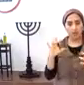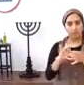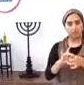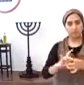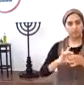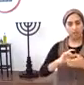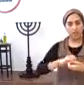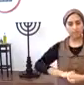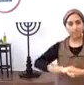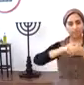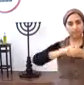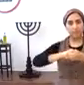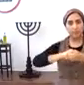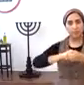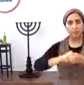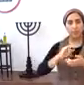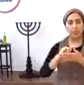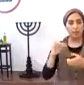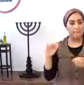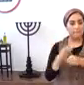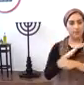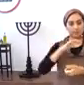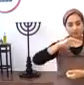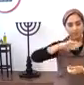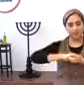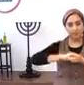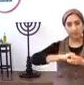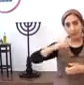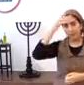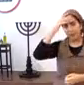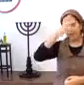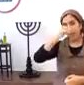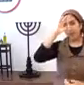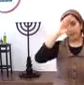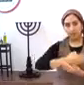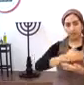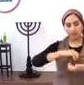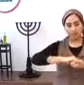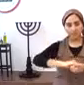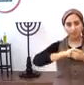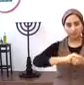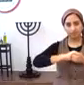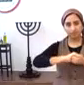lazo muy unido, o sea, algo totalmente unido entre padre e hijo.